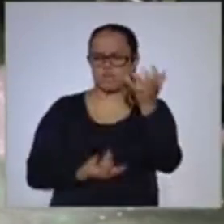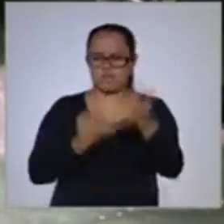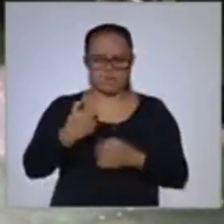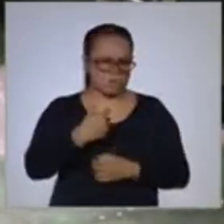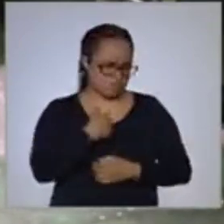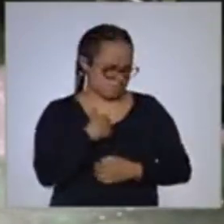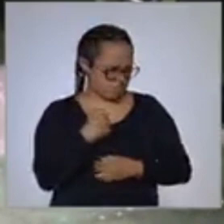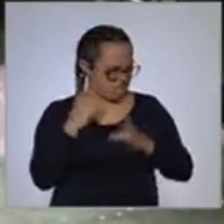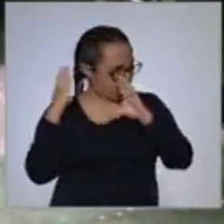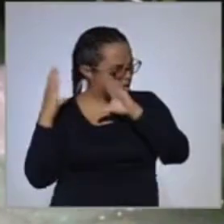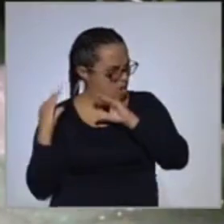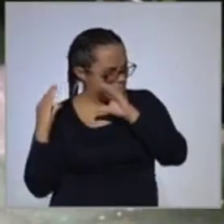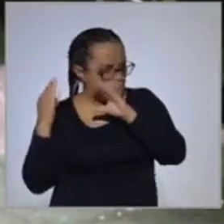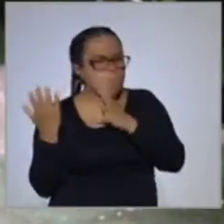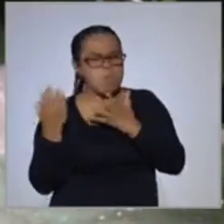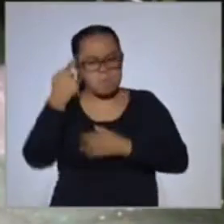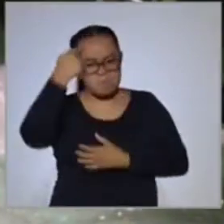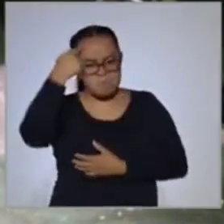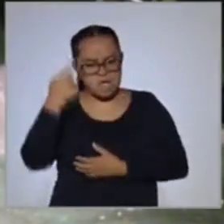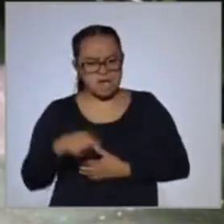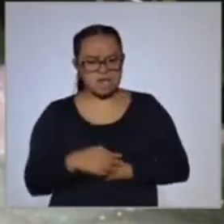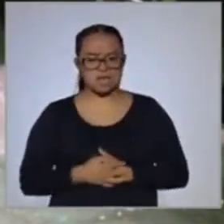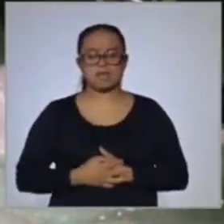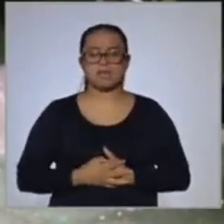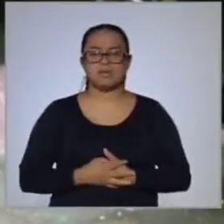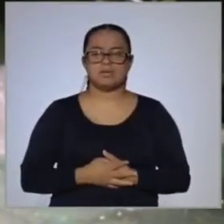qué? Es lo que sirve.